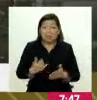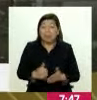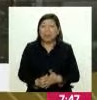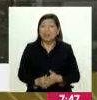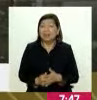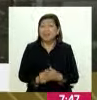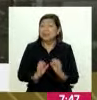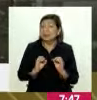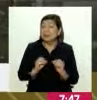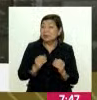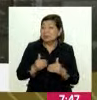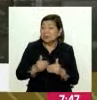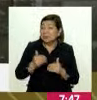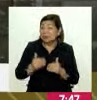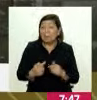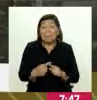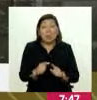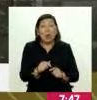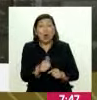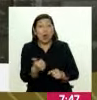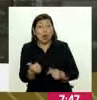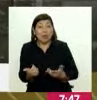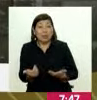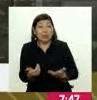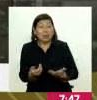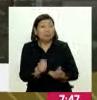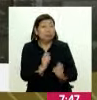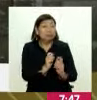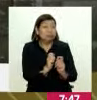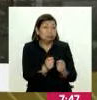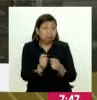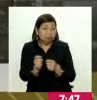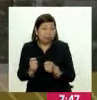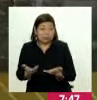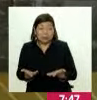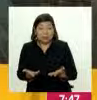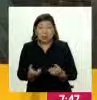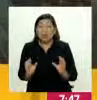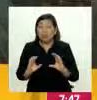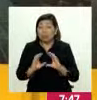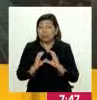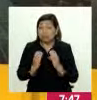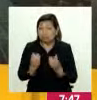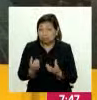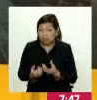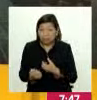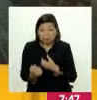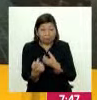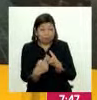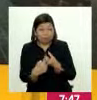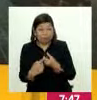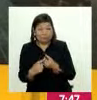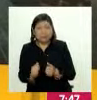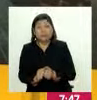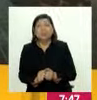no, pues si pones un valla por un lado y por otro lado la cifra repartidora, también se congregan fuerzas, ¿no?